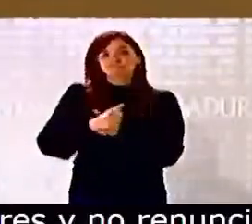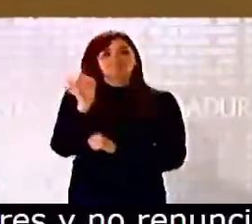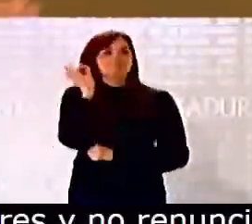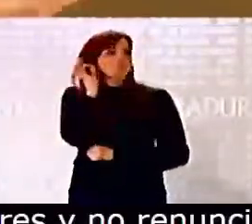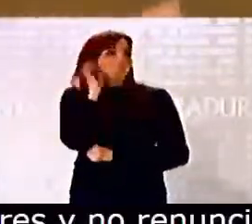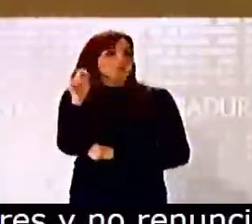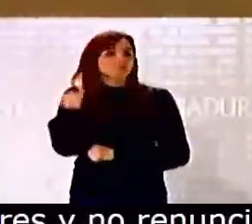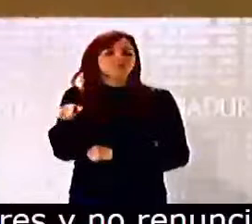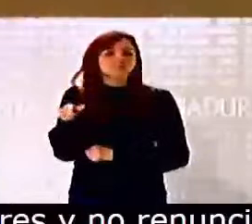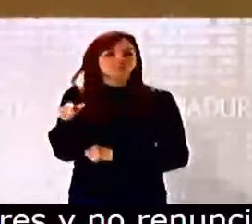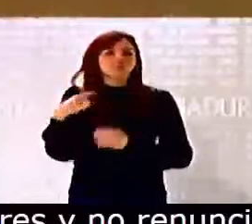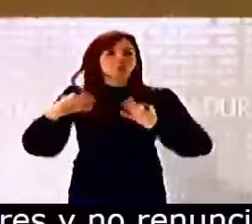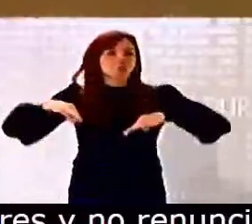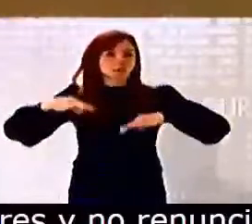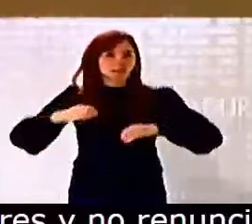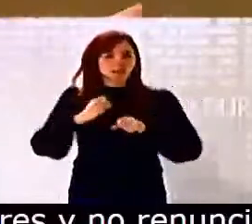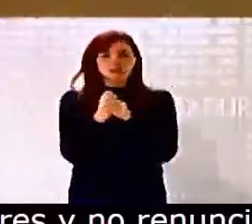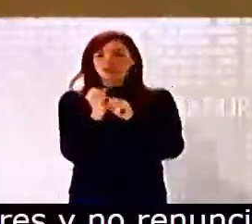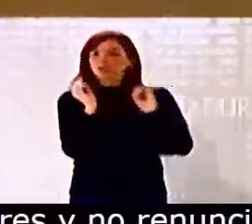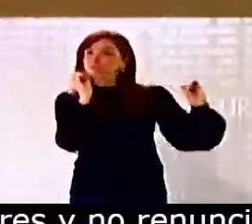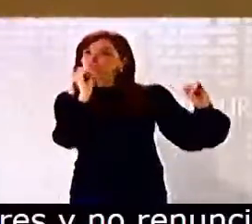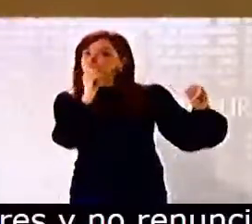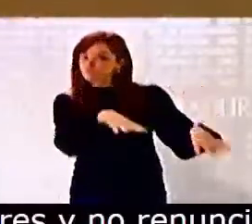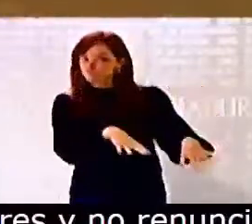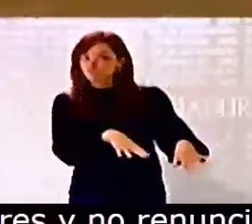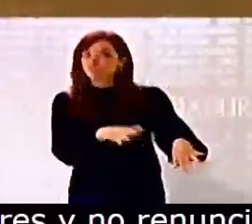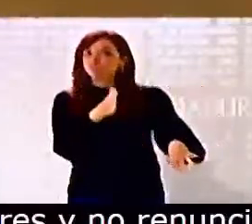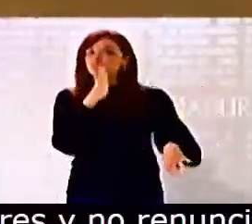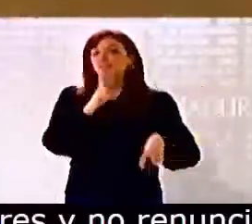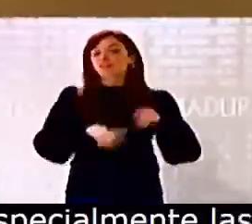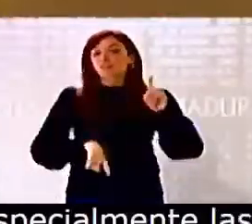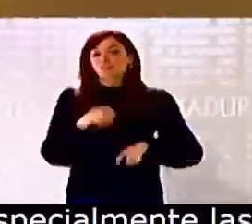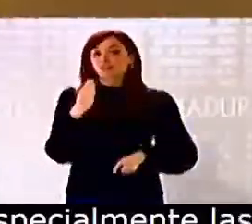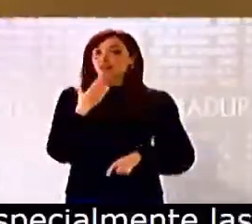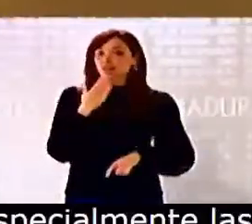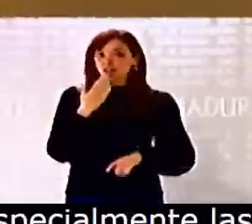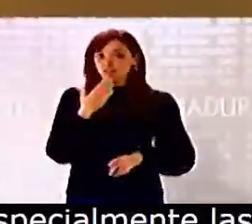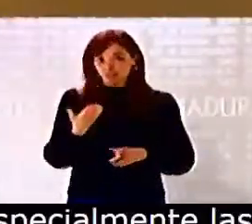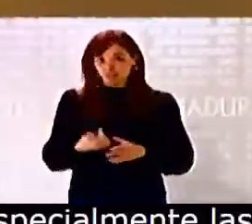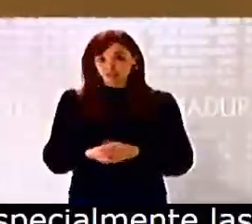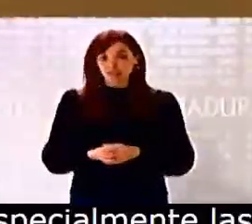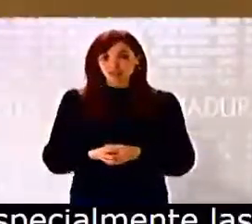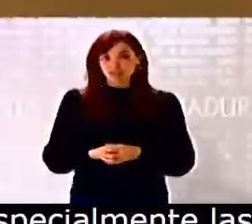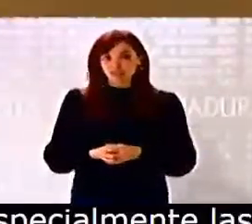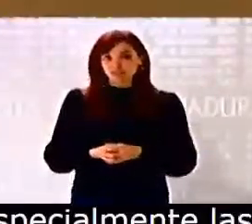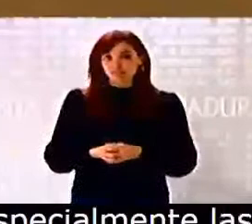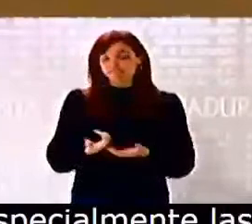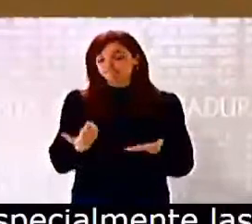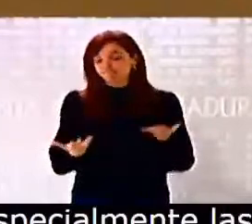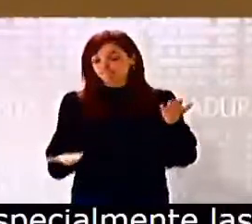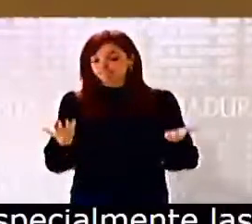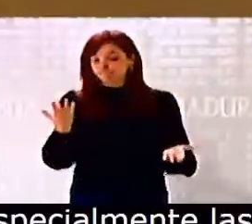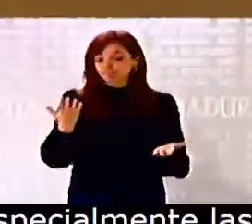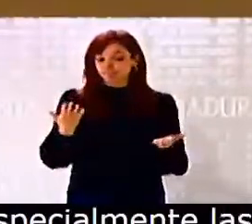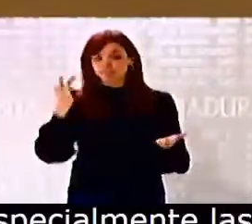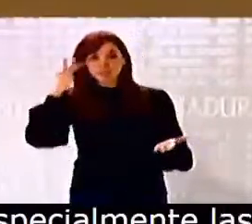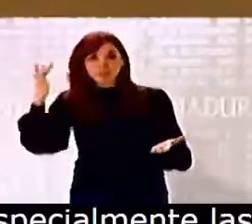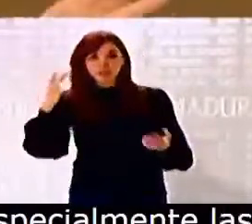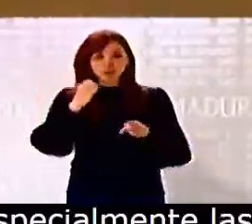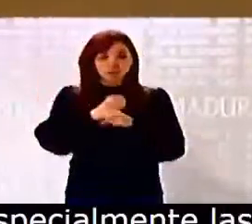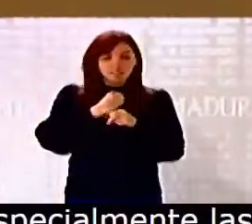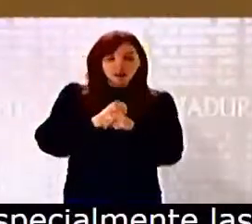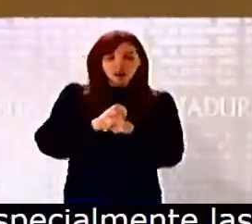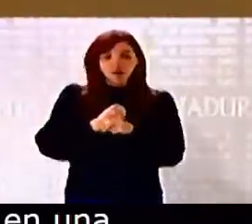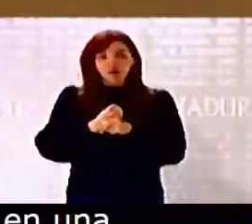ven abocadas a renunciar en una determinada edad a su trabajo, a sus sueños profesionales, a